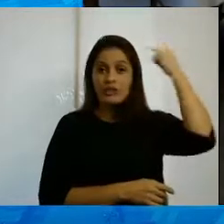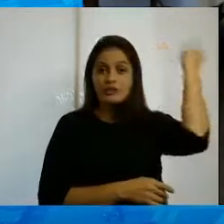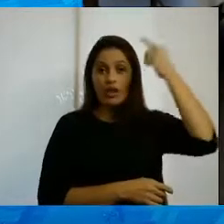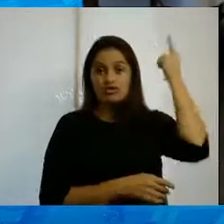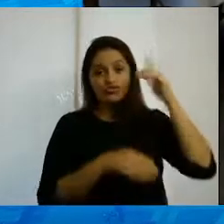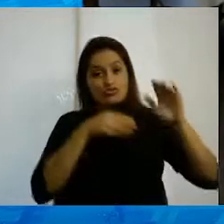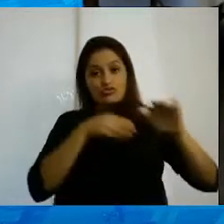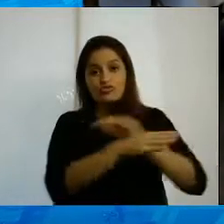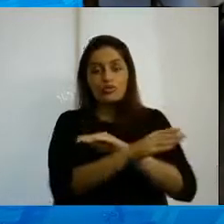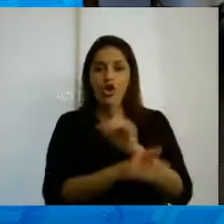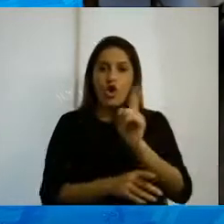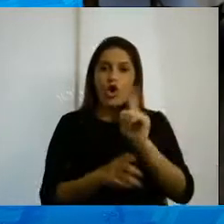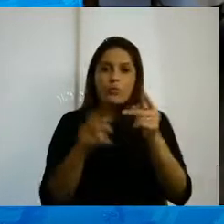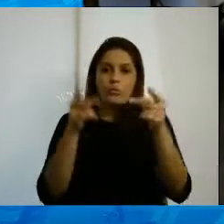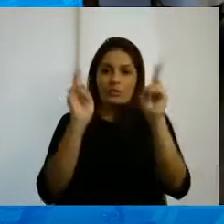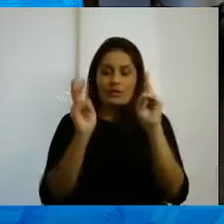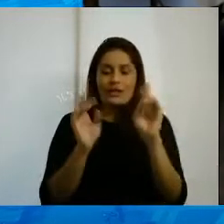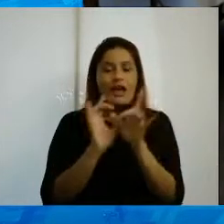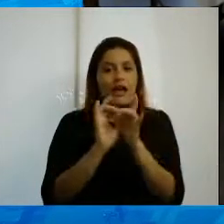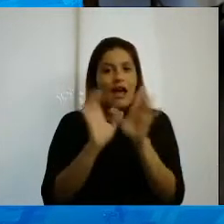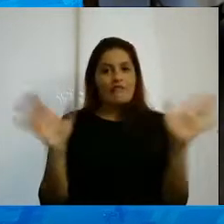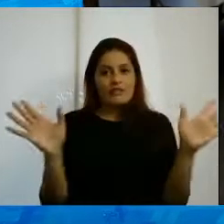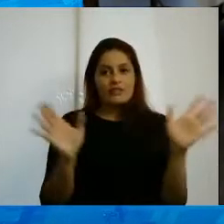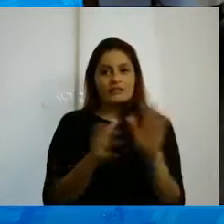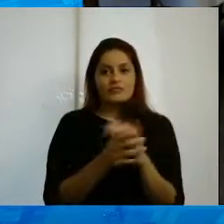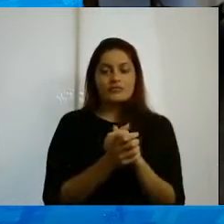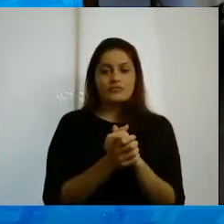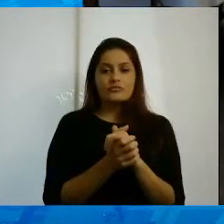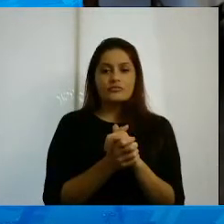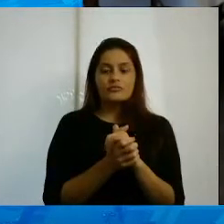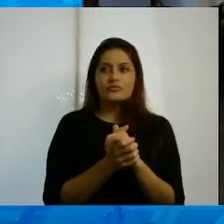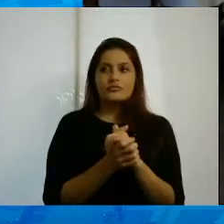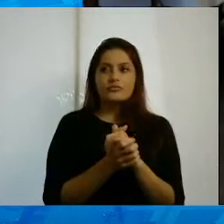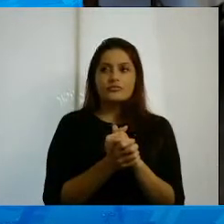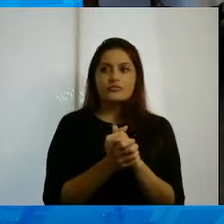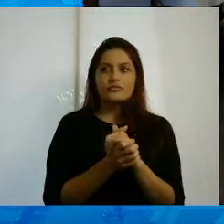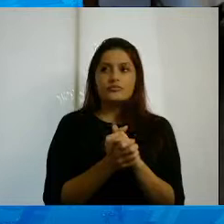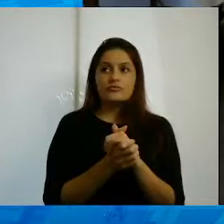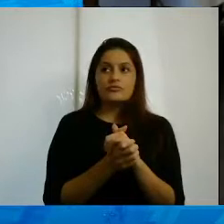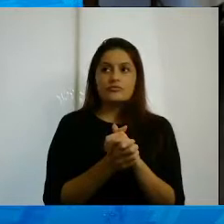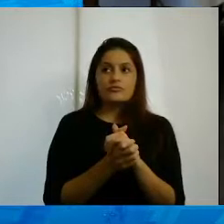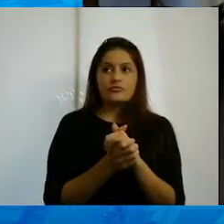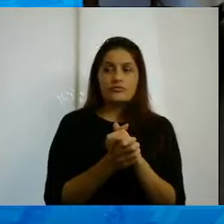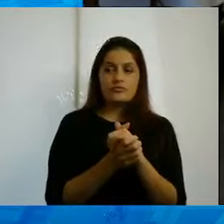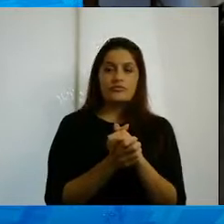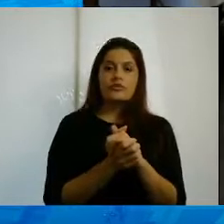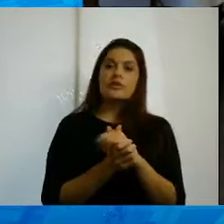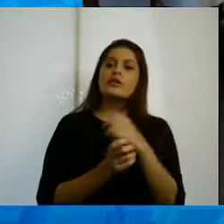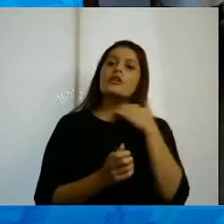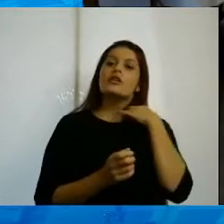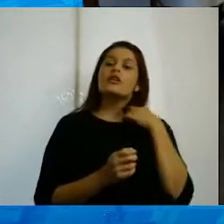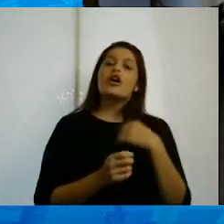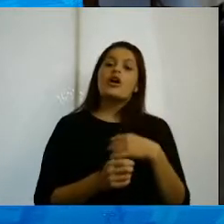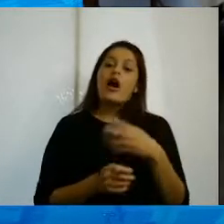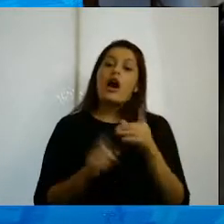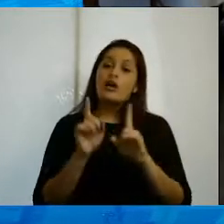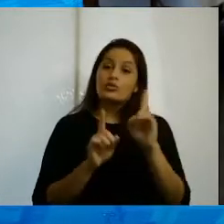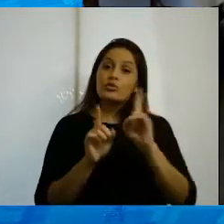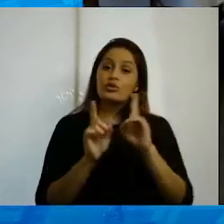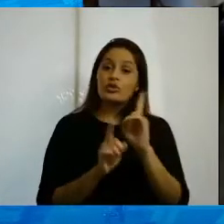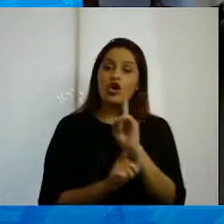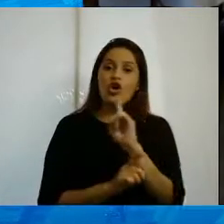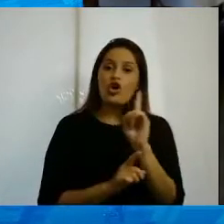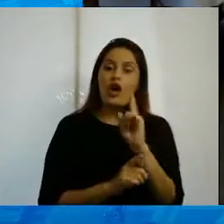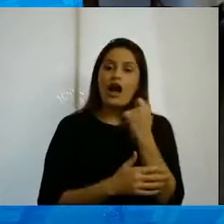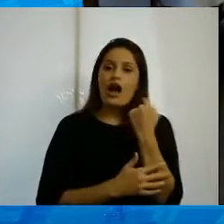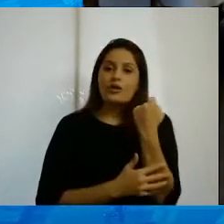eventualidad, me parece que de extrema gravedad, toda vez que no se han tomado todas las previsiones pertinentes ante un evento de